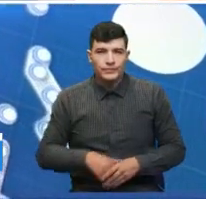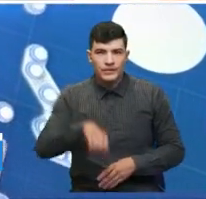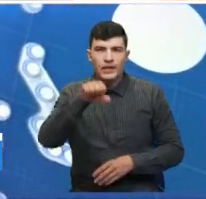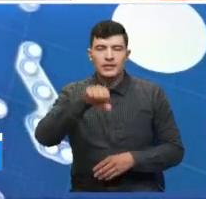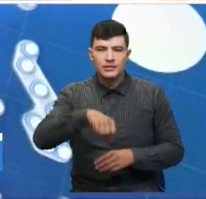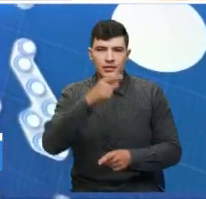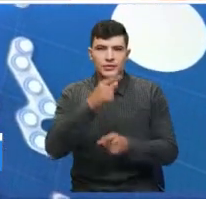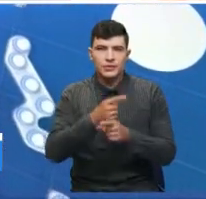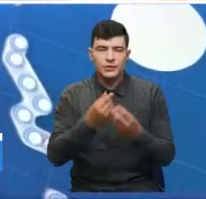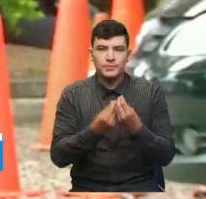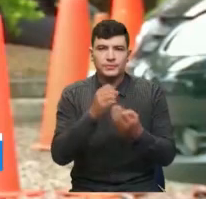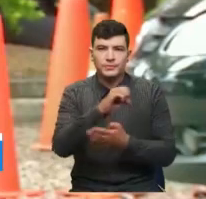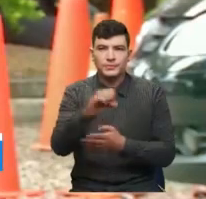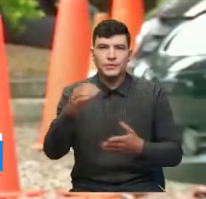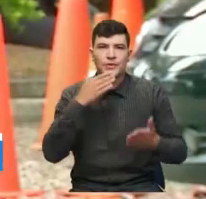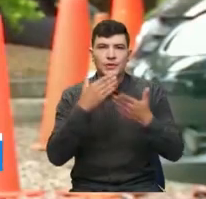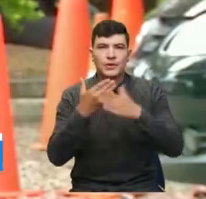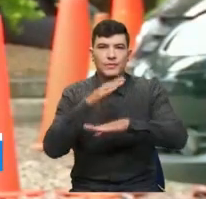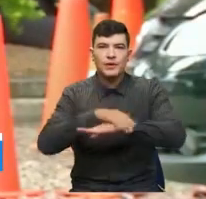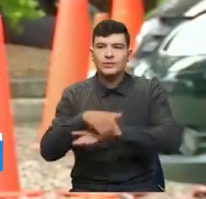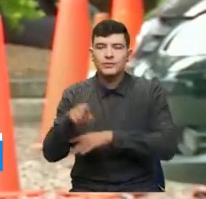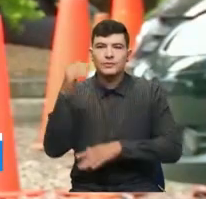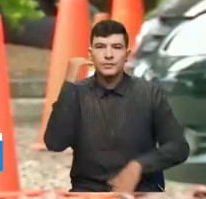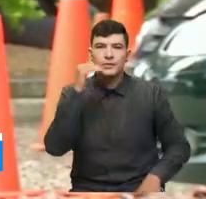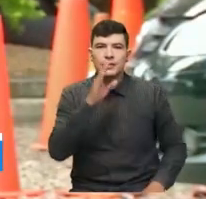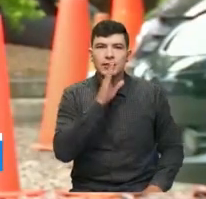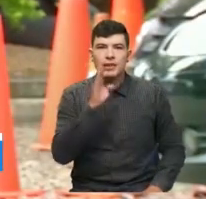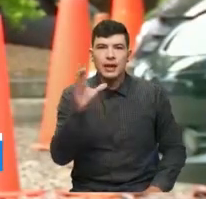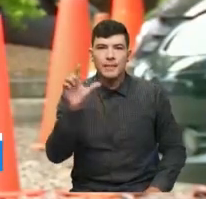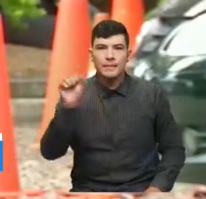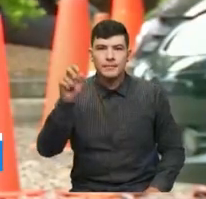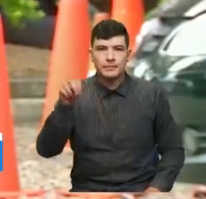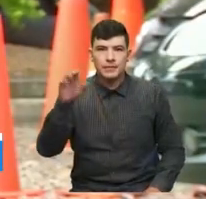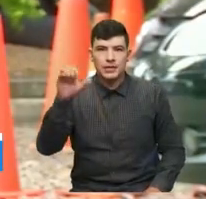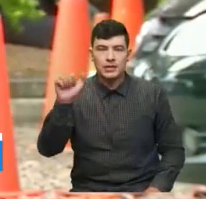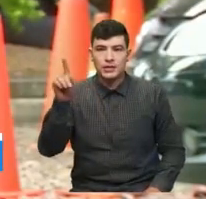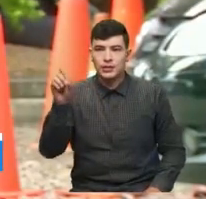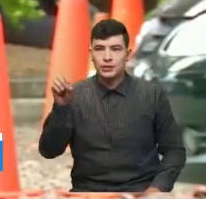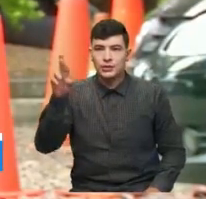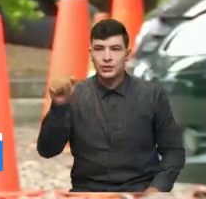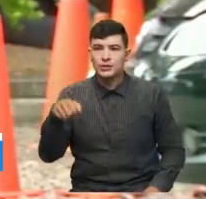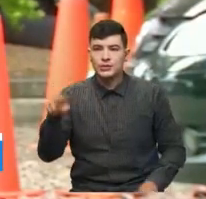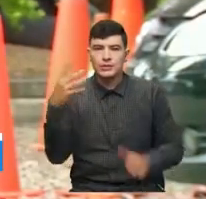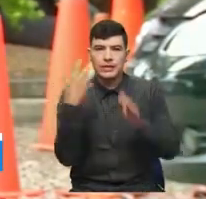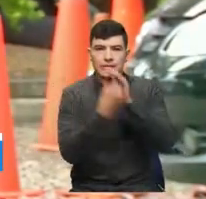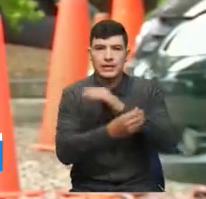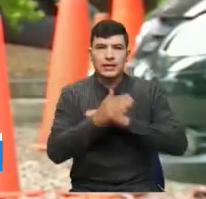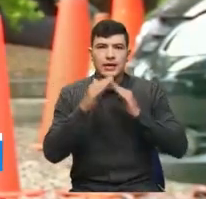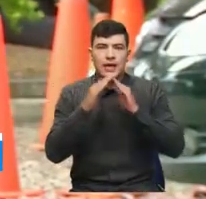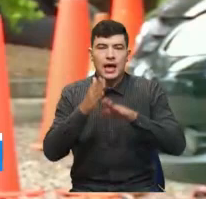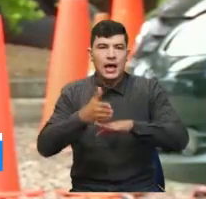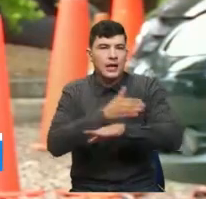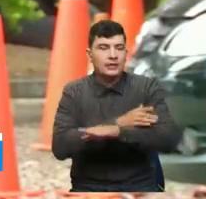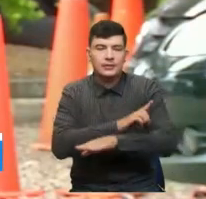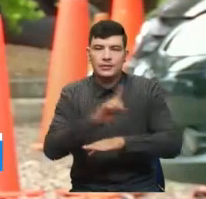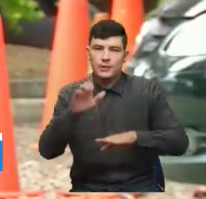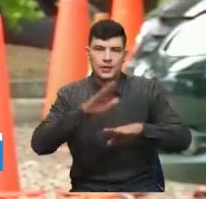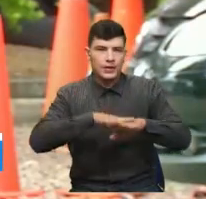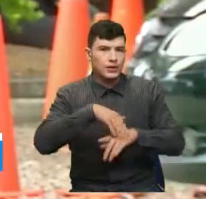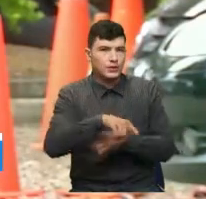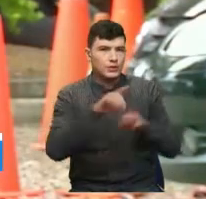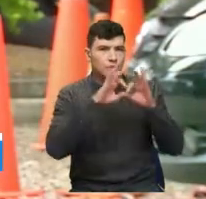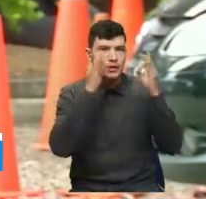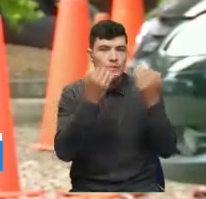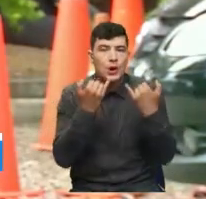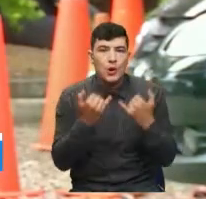Así es, compañeros, muy buenas tardes. Pues se trata de la señora Blancadora García, quien salió de casa sin dar previo aviso a sus familiares. Hoy hablamos con